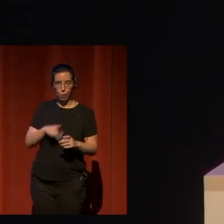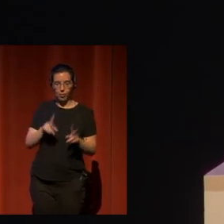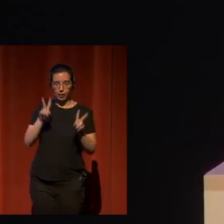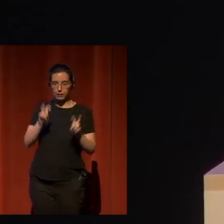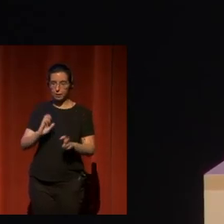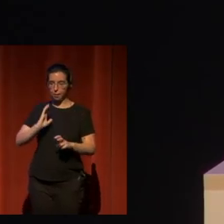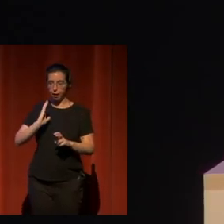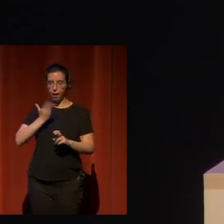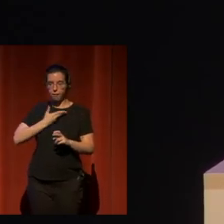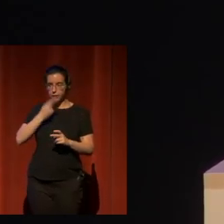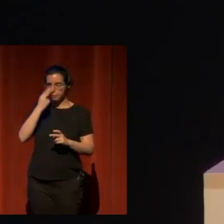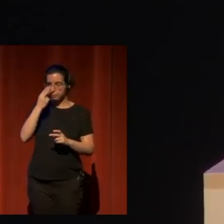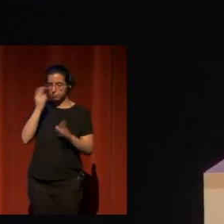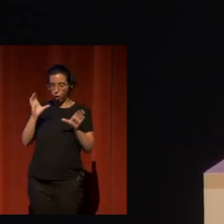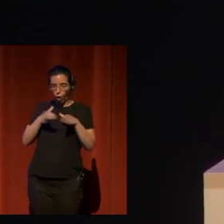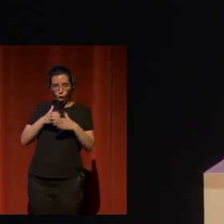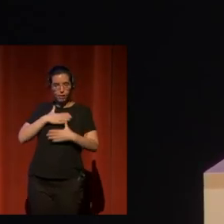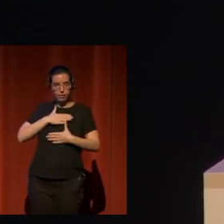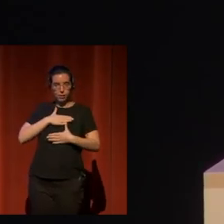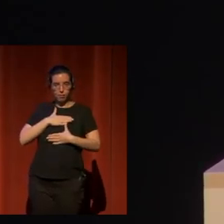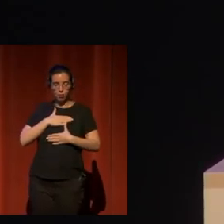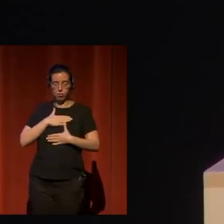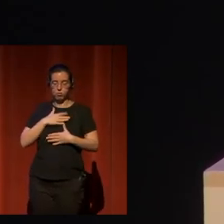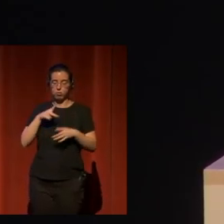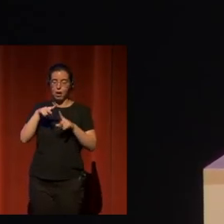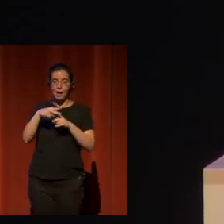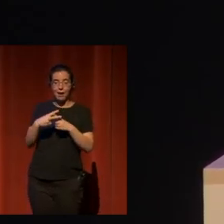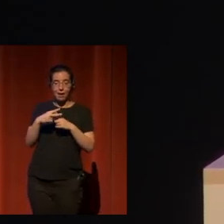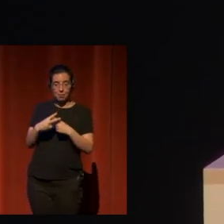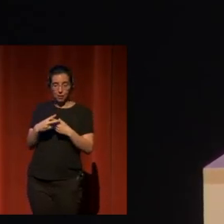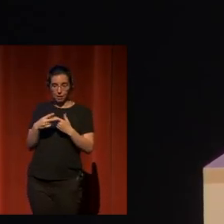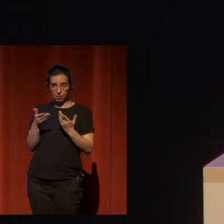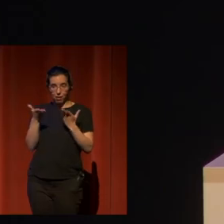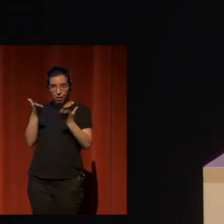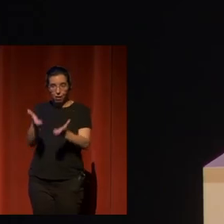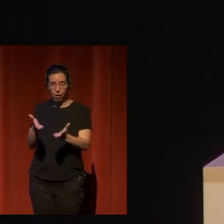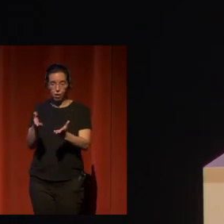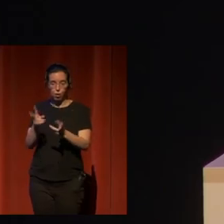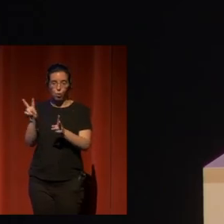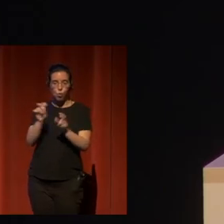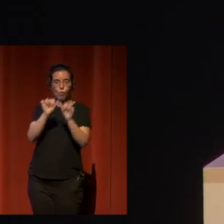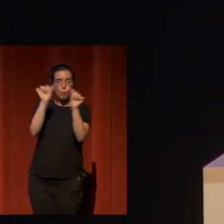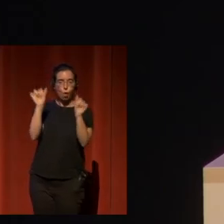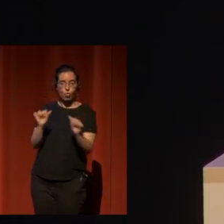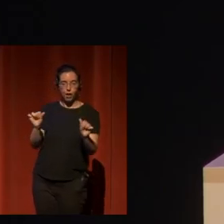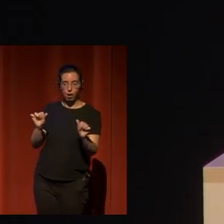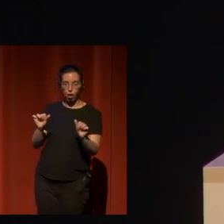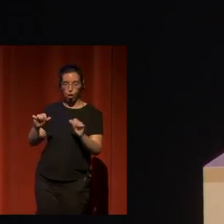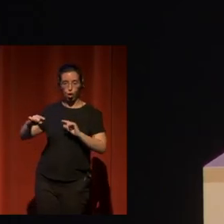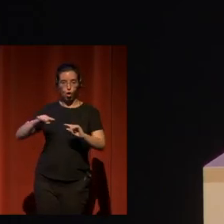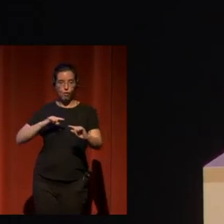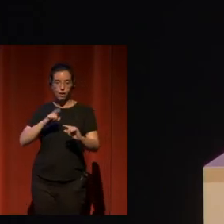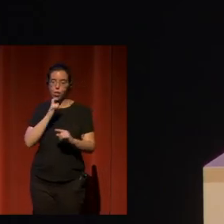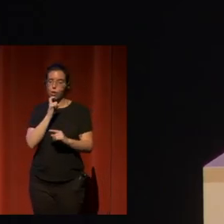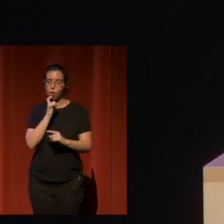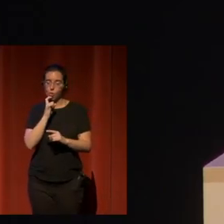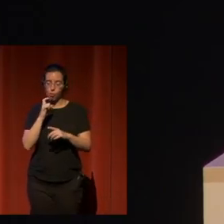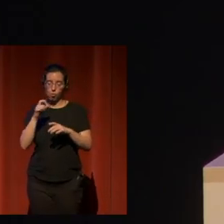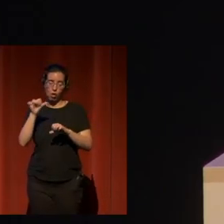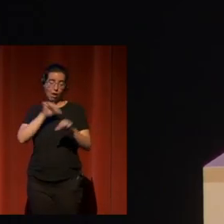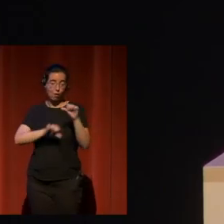como colectivo. Entre las herramientas al servicio de estos nuevos modelos de gobernanza se encuentran los laboratorios